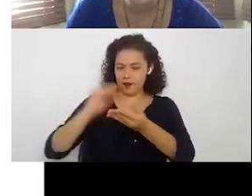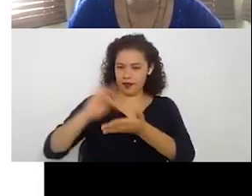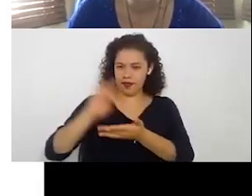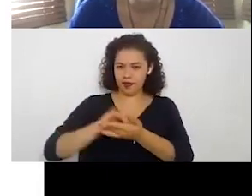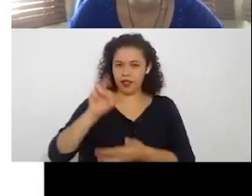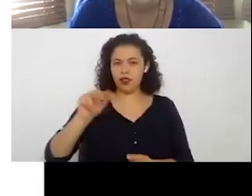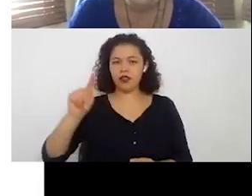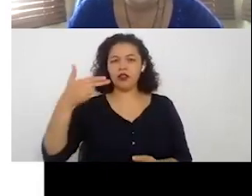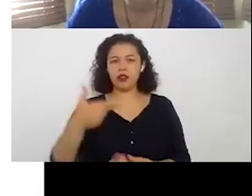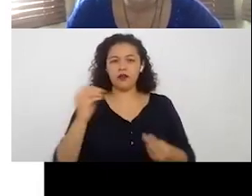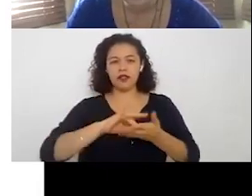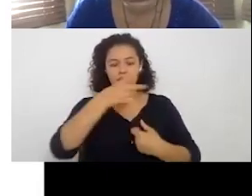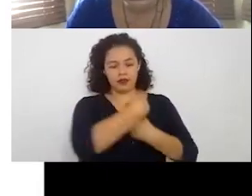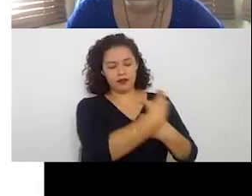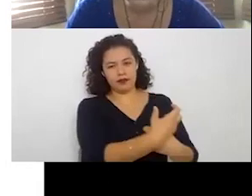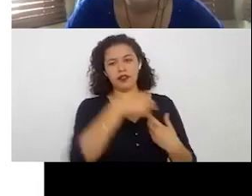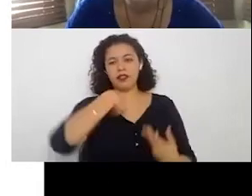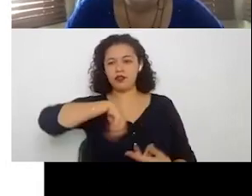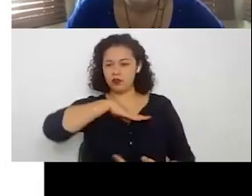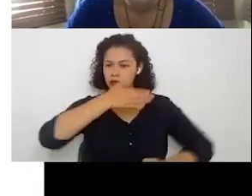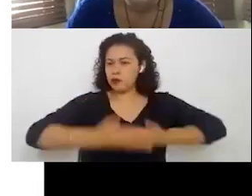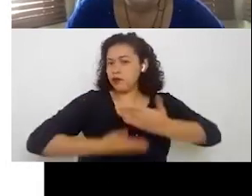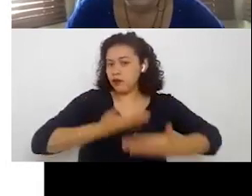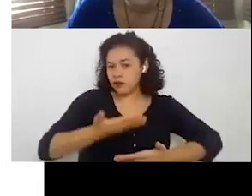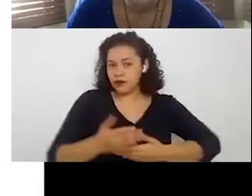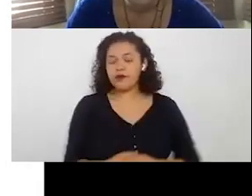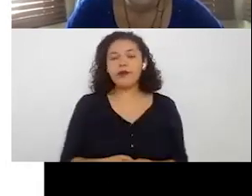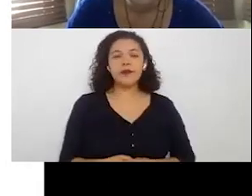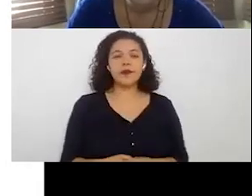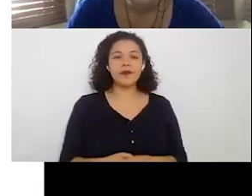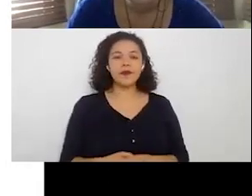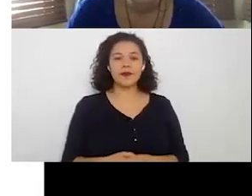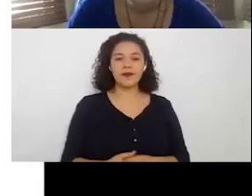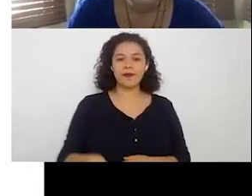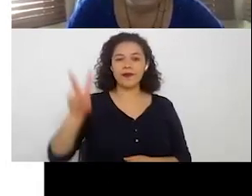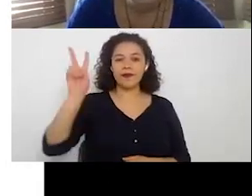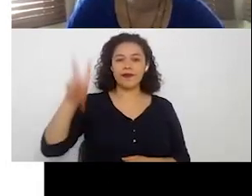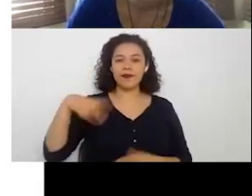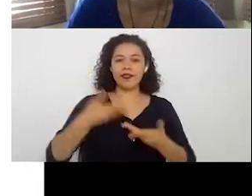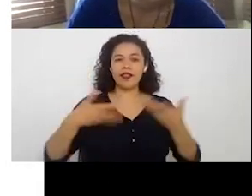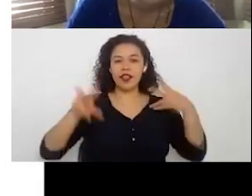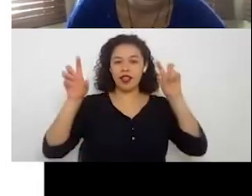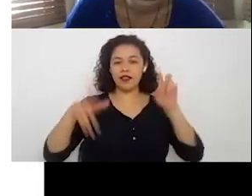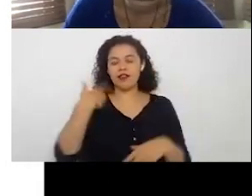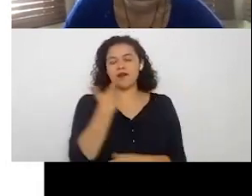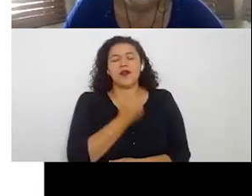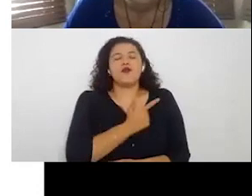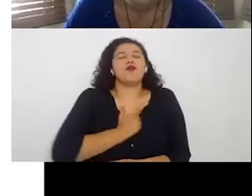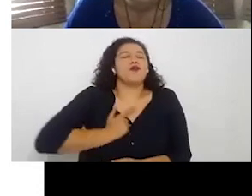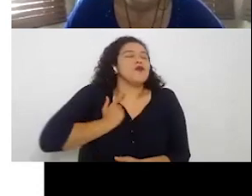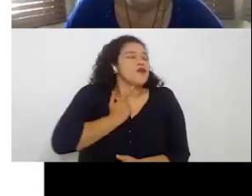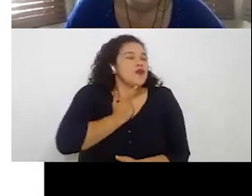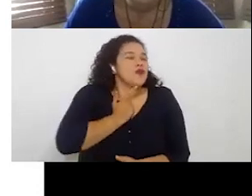Ruth, por la invitación. Estamos a las órdenes. La verdad que este tema a mí me apasiona, ¿verdad?